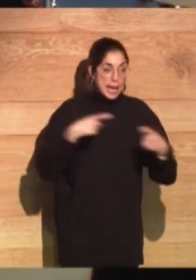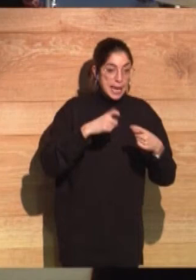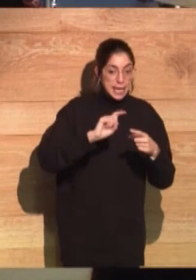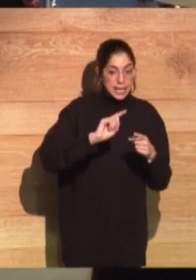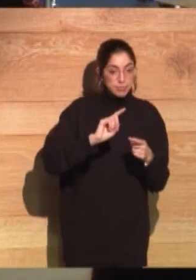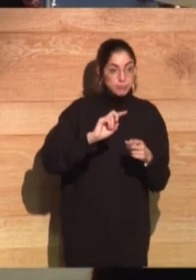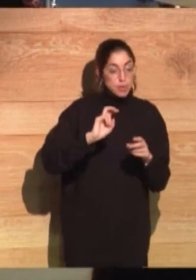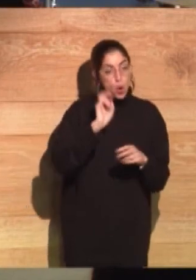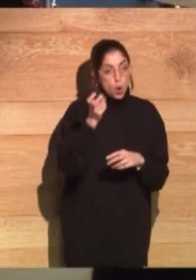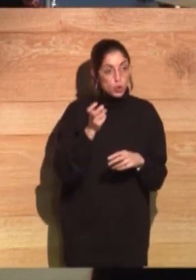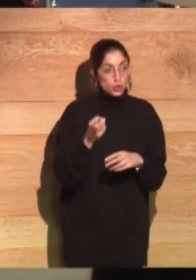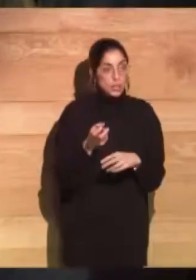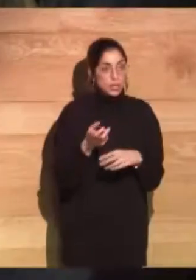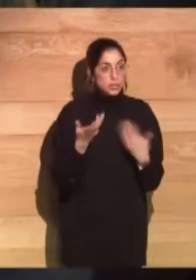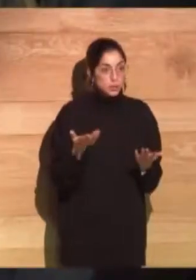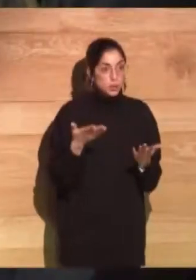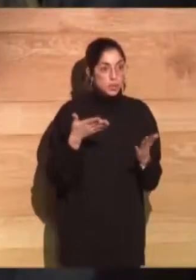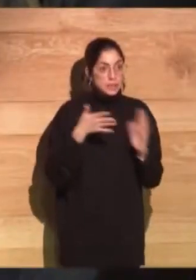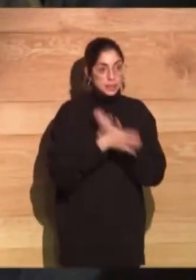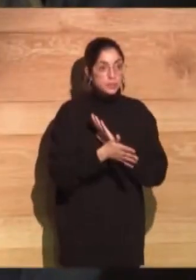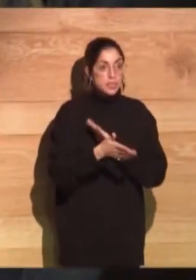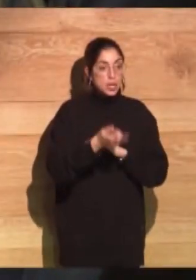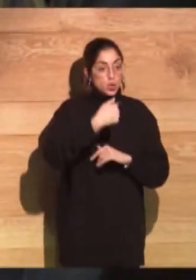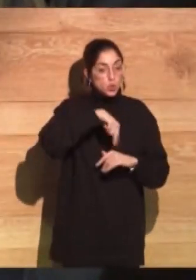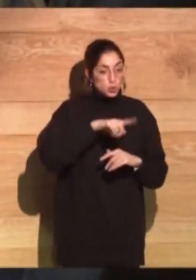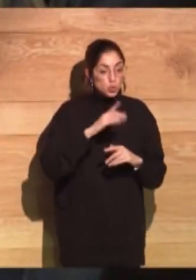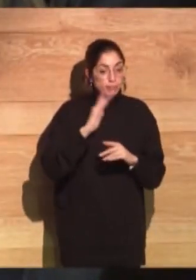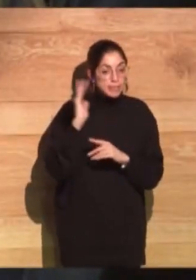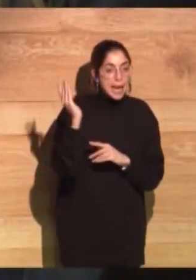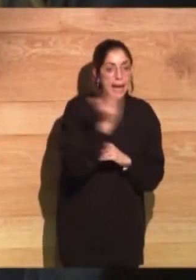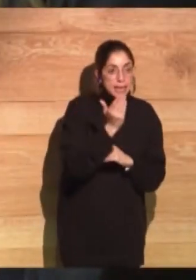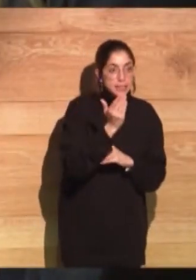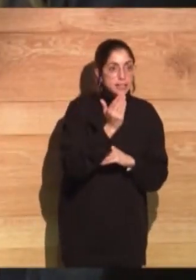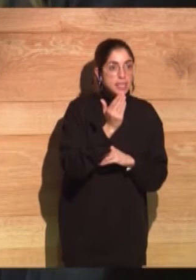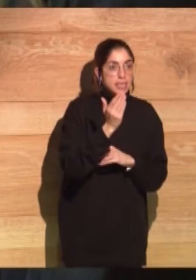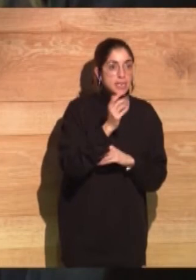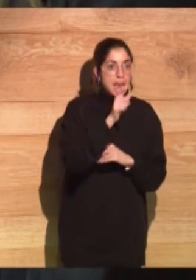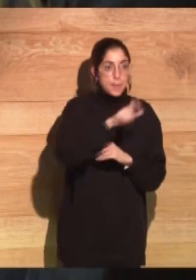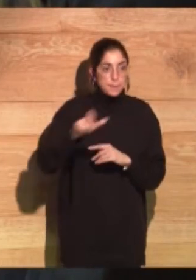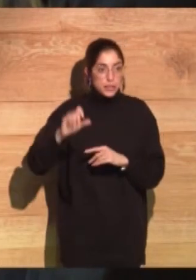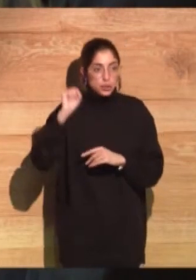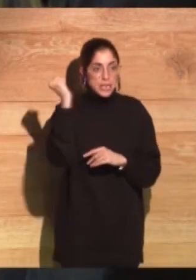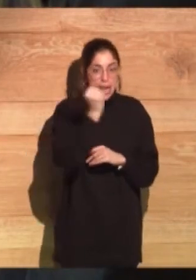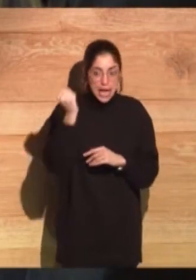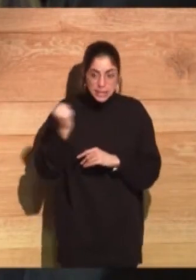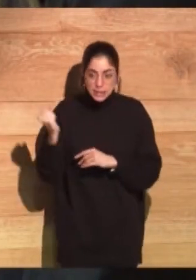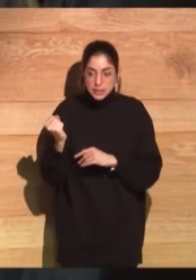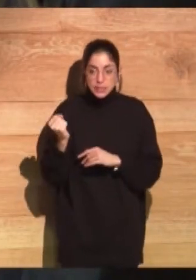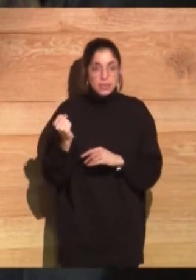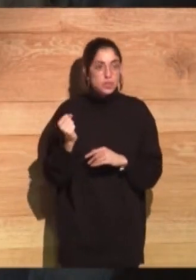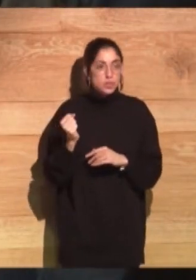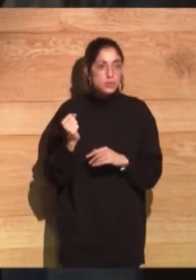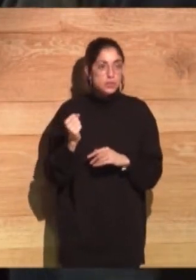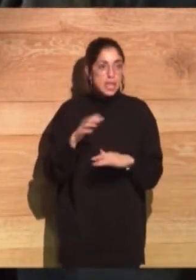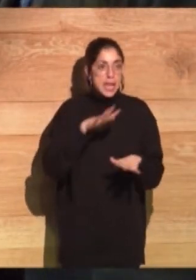Es decir, ¿cómo podríamos castigar a estos asesinos, a esta gente que se mete